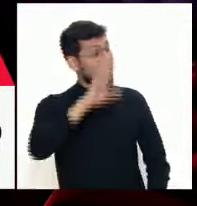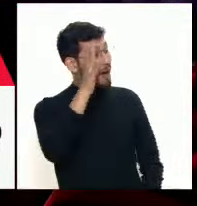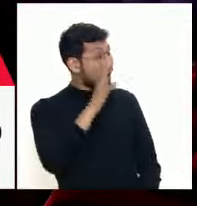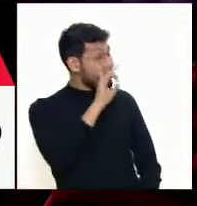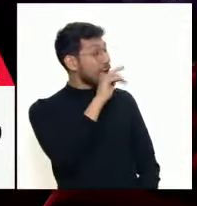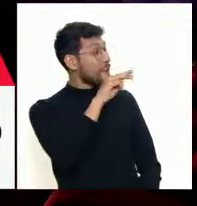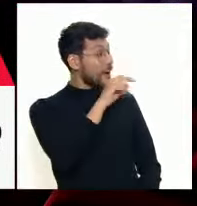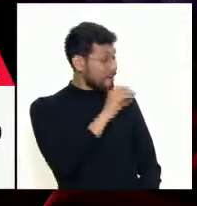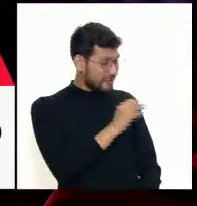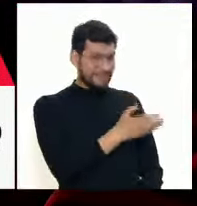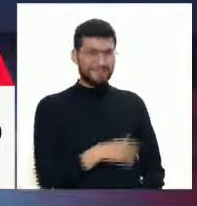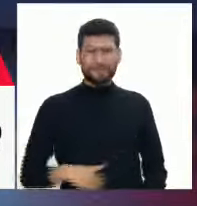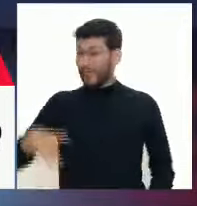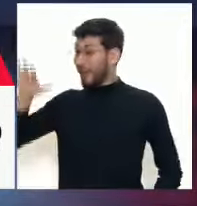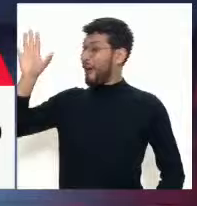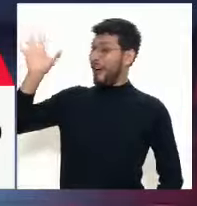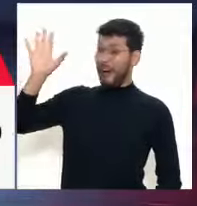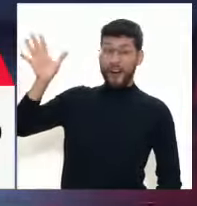¡Filomeno! ¡Hola!